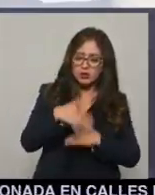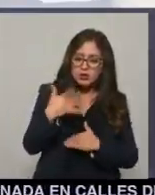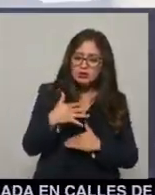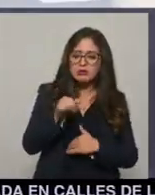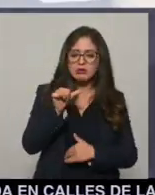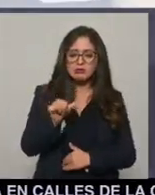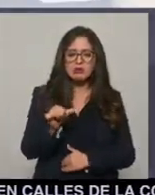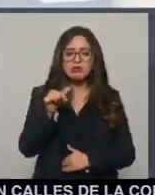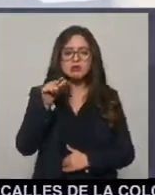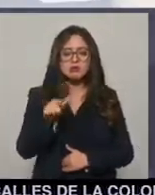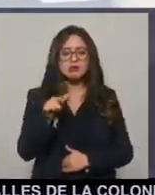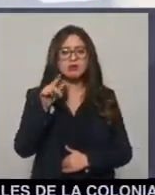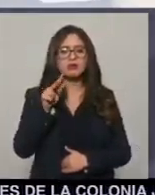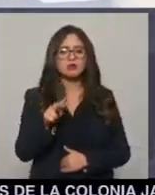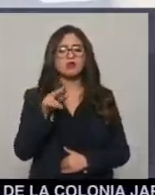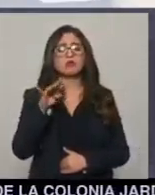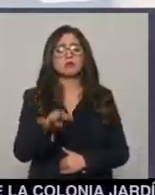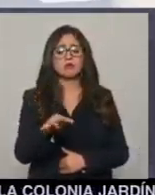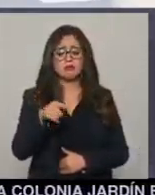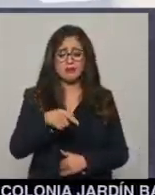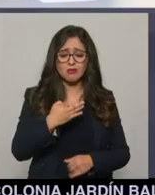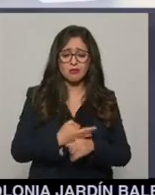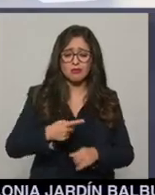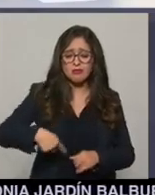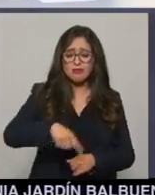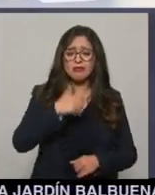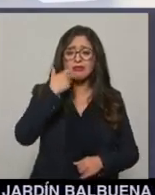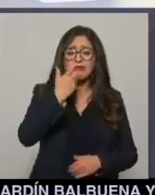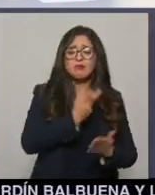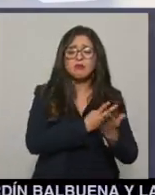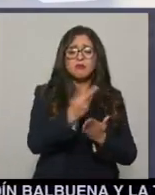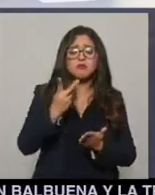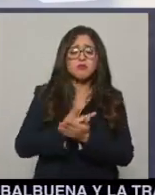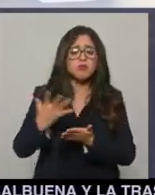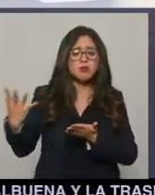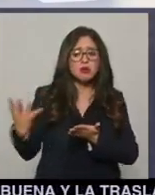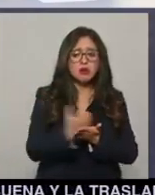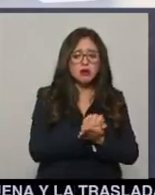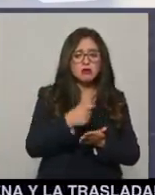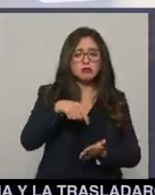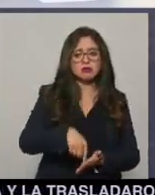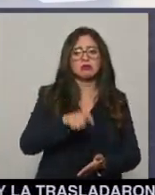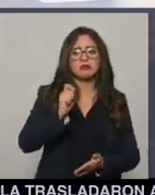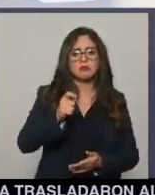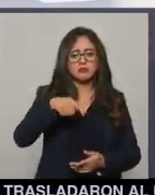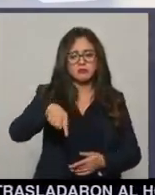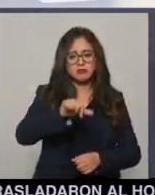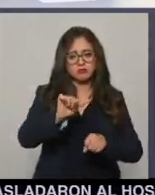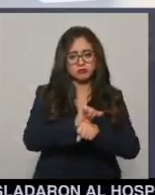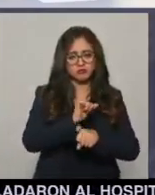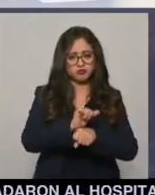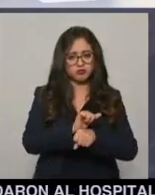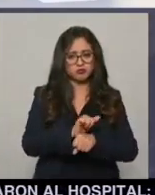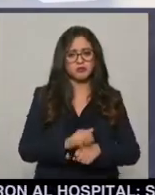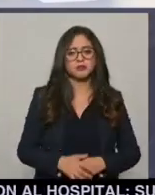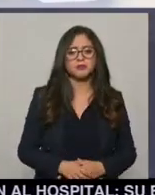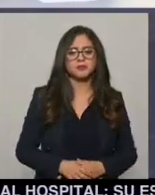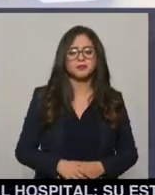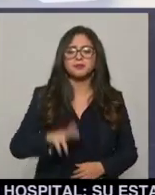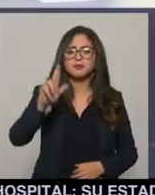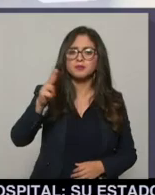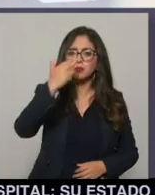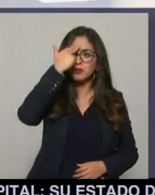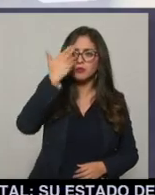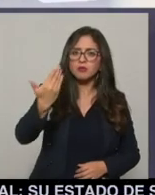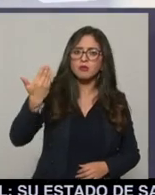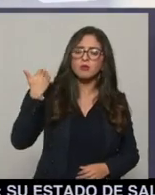ha ganado el mejor Gran Premio de la Fórmula 1 de cada uno de los seriales que se realiza de este evento. Hay que recordar que el año pasado